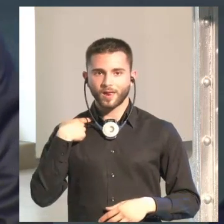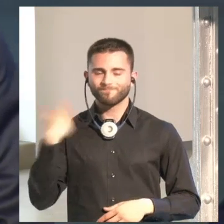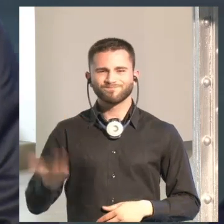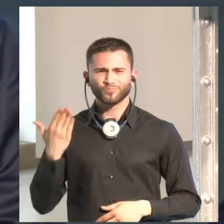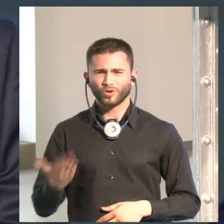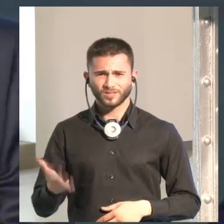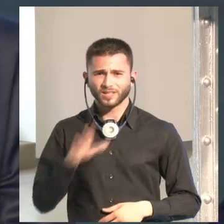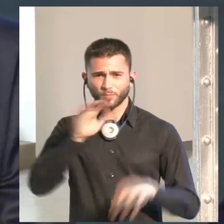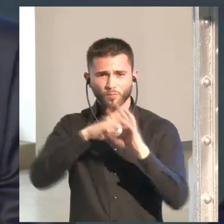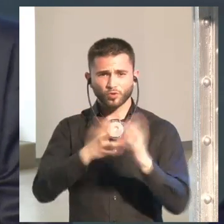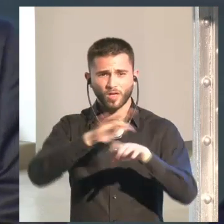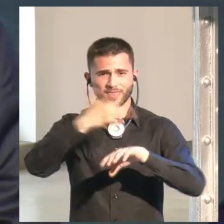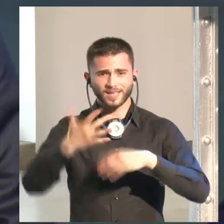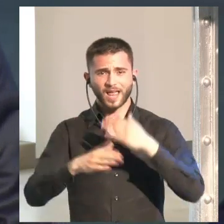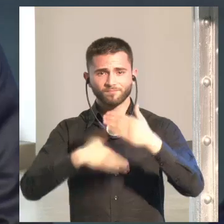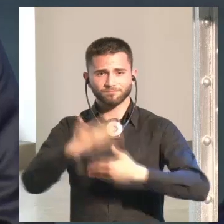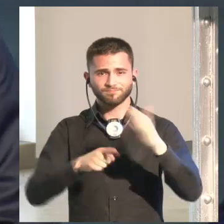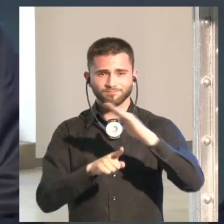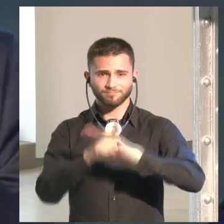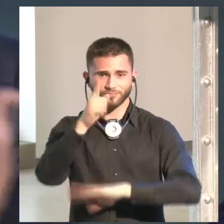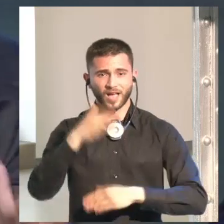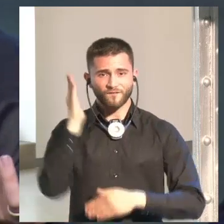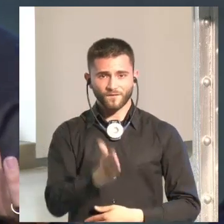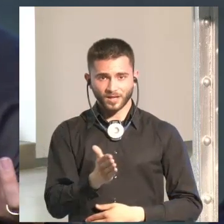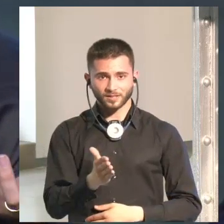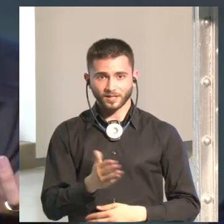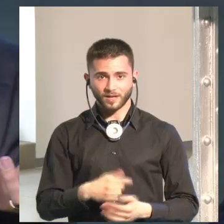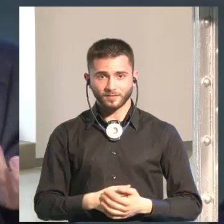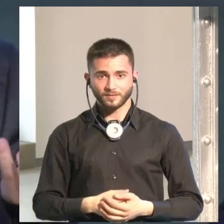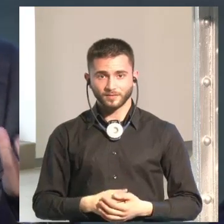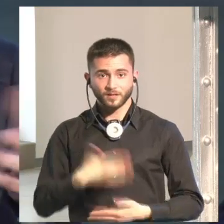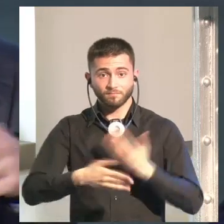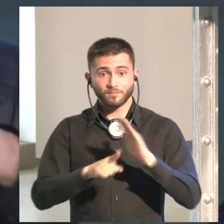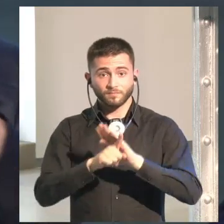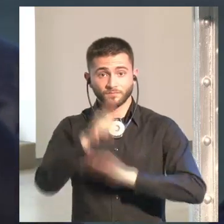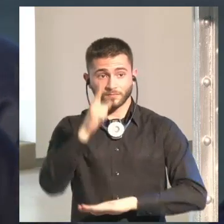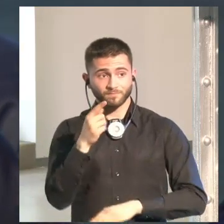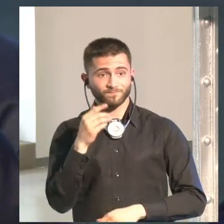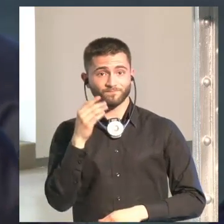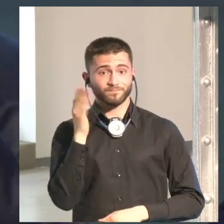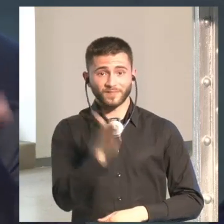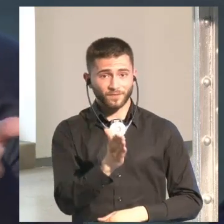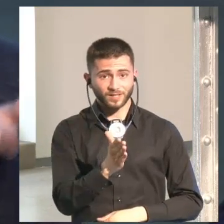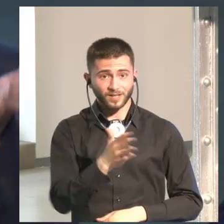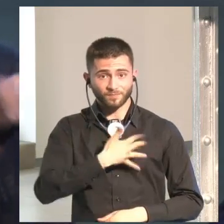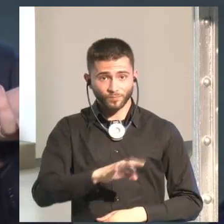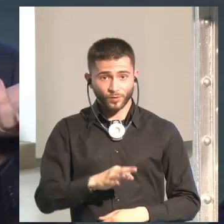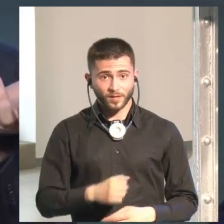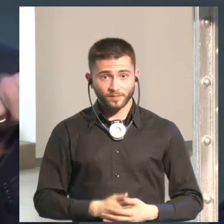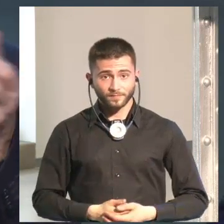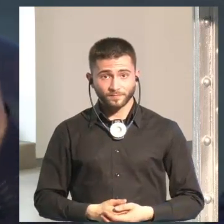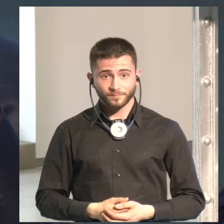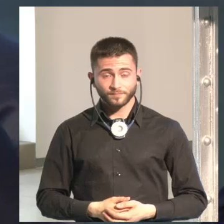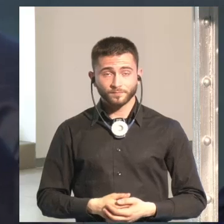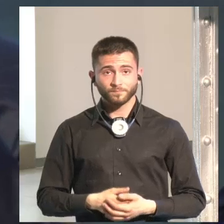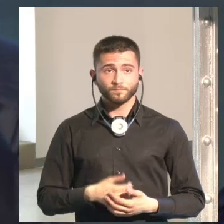ecosistema digital. Puede perjudicar el desarrollo del propio ecosistema, puede desinhibir la